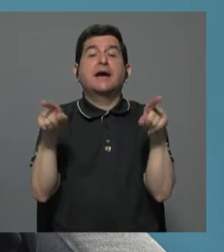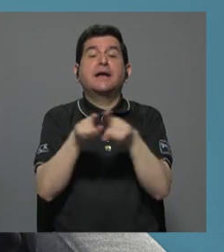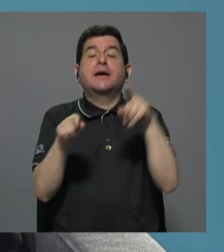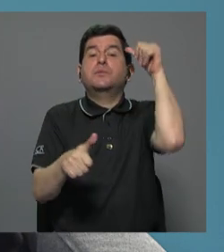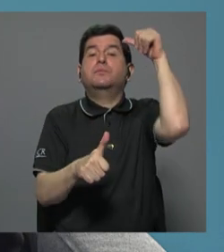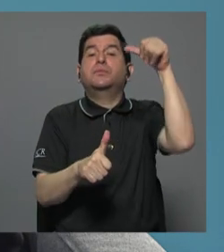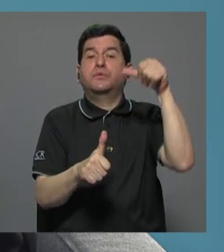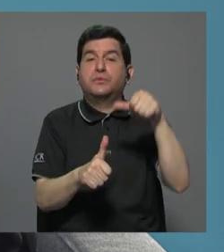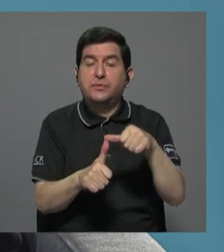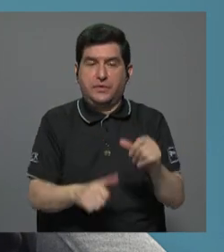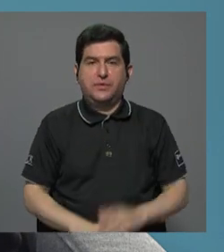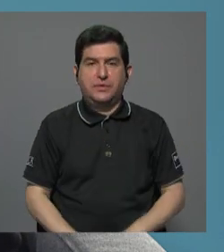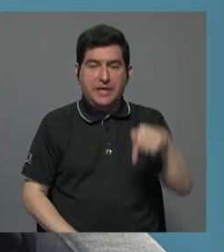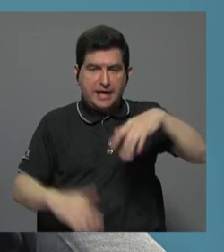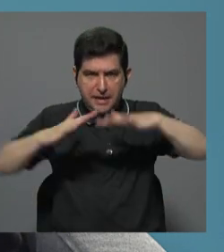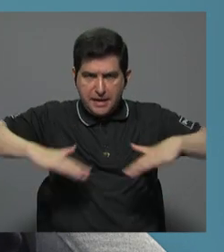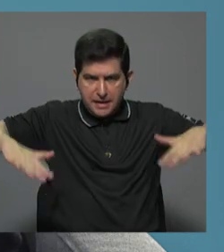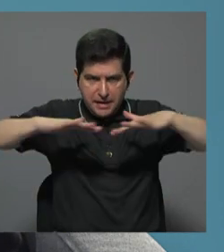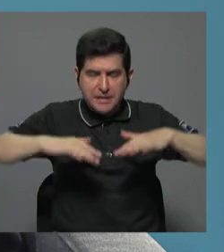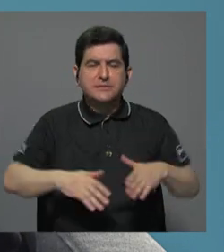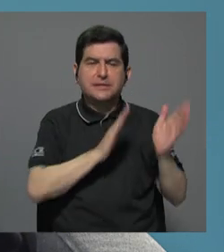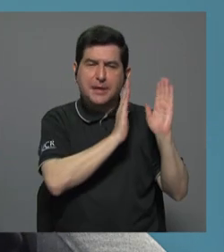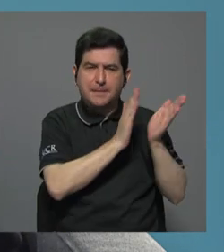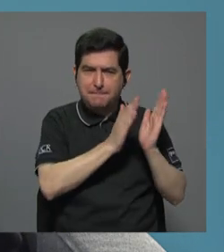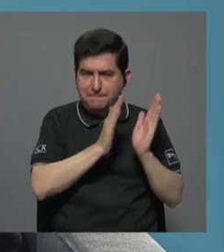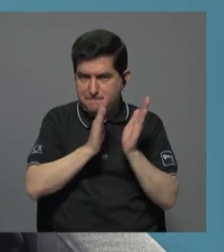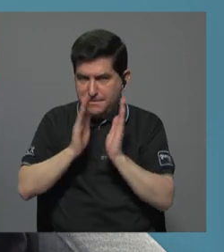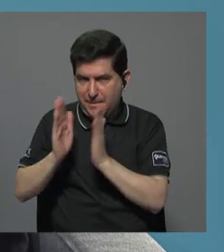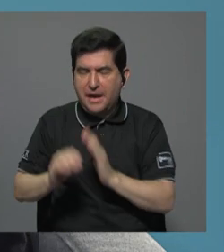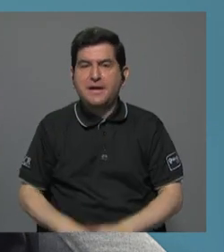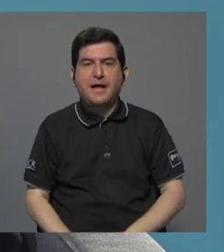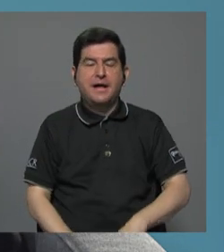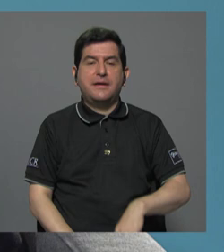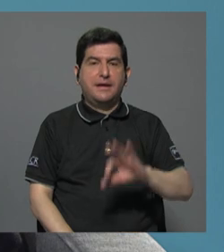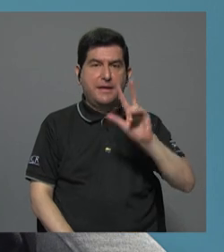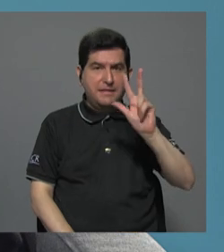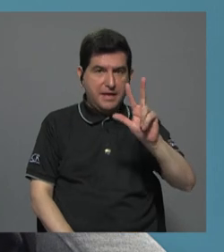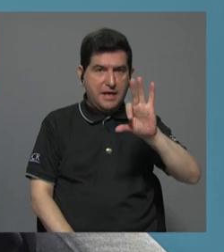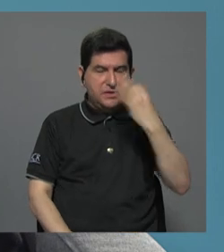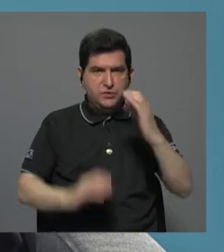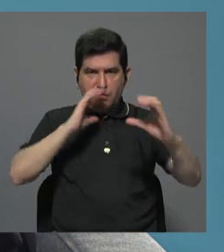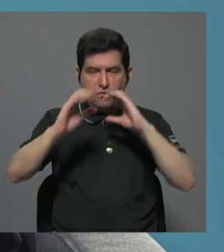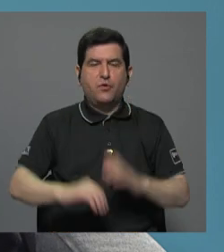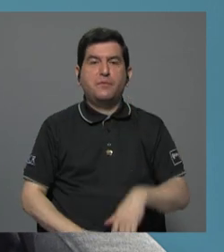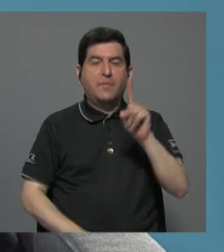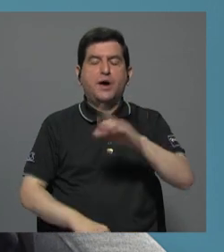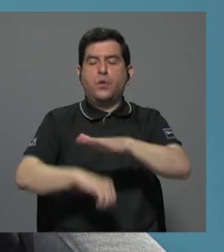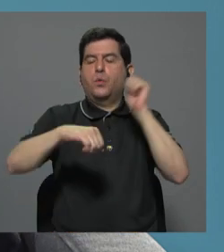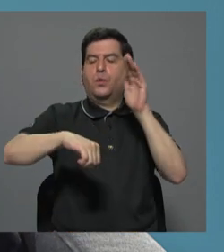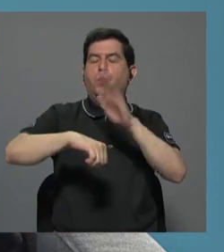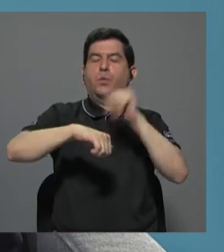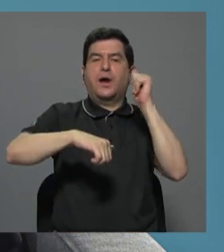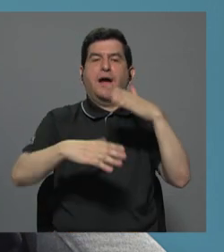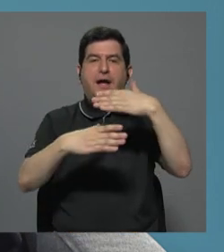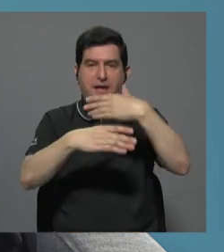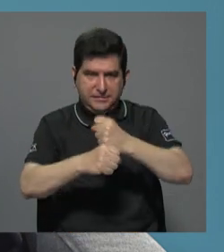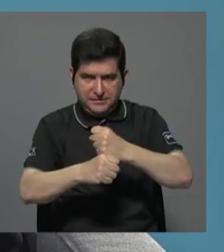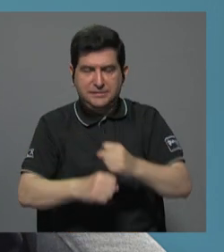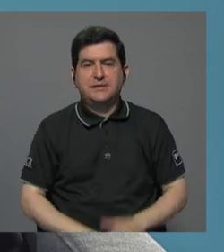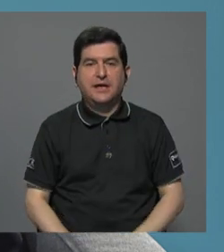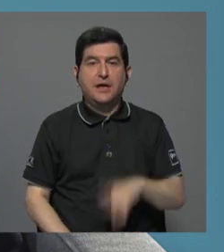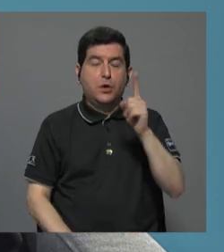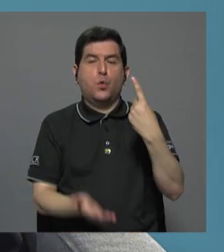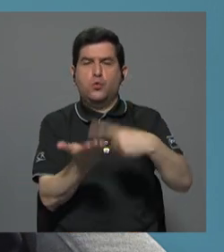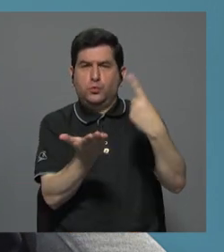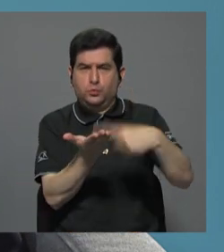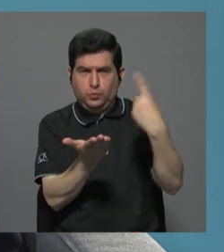recordar que este espacio prepara los tres medios de comunicación preparan una convocatoria para un